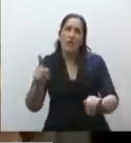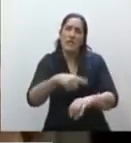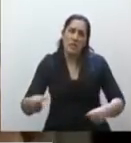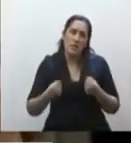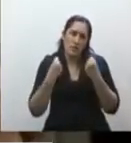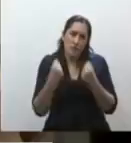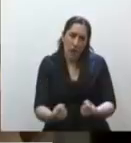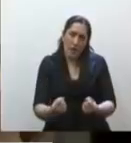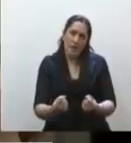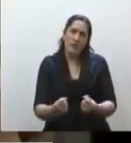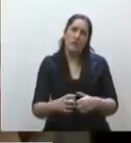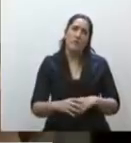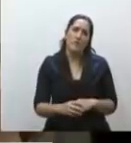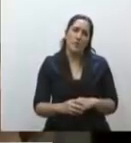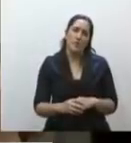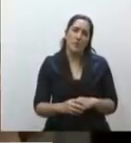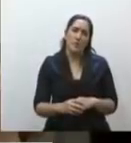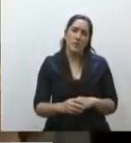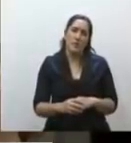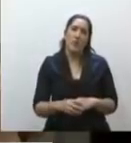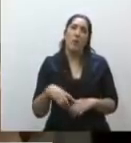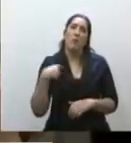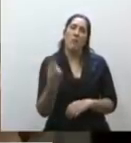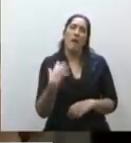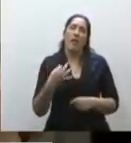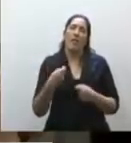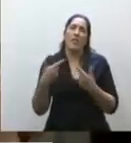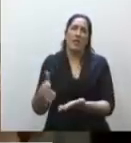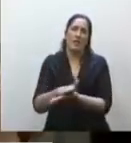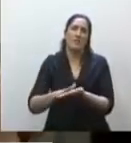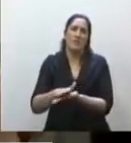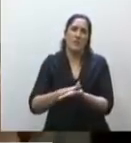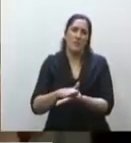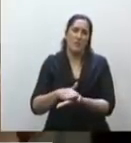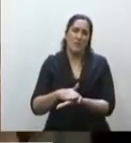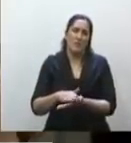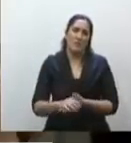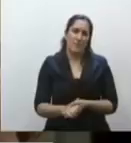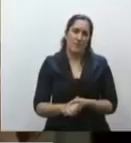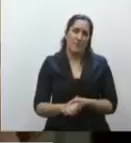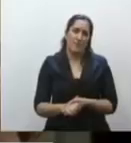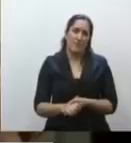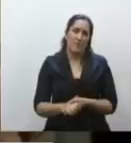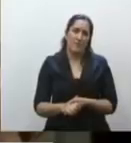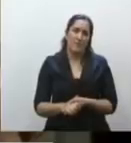para poder darle una respuesta. Mire,